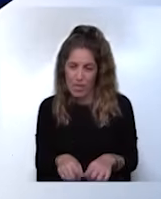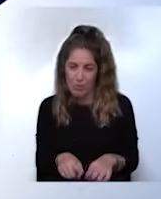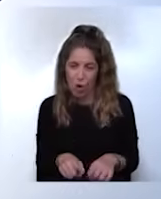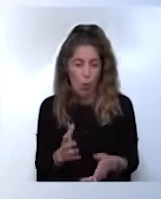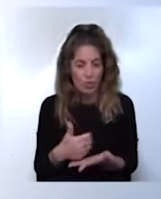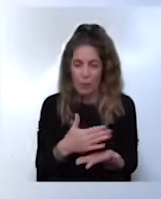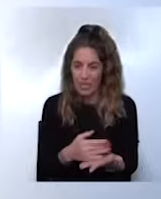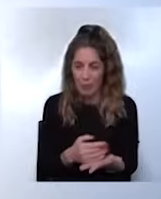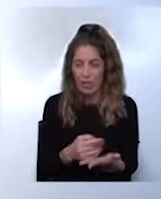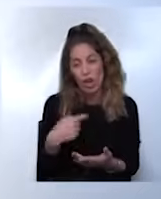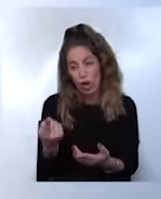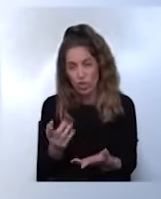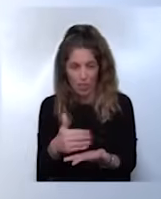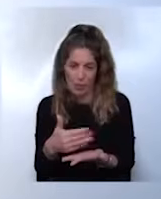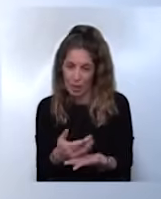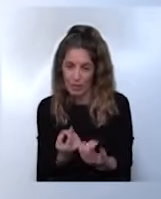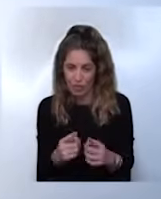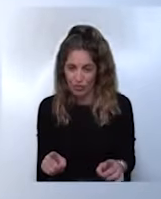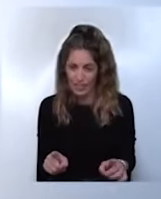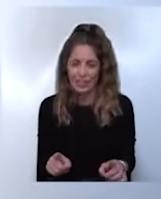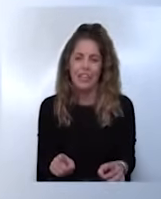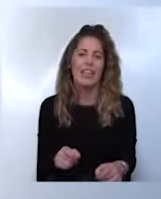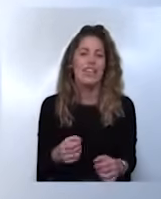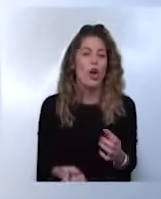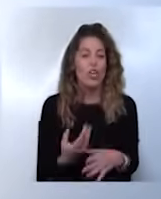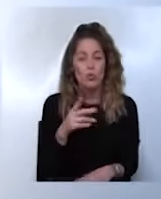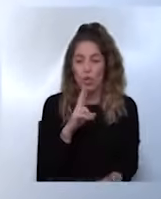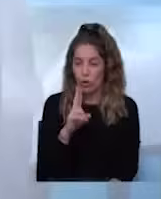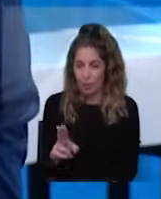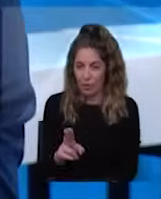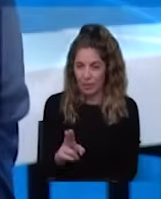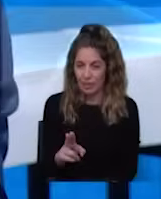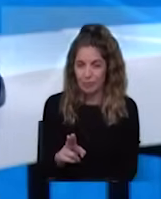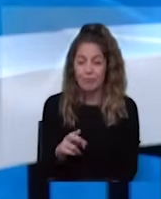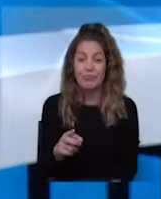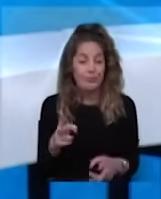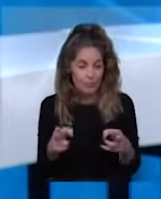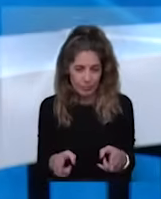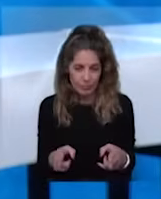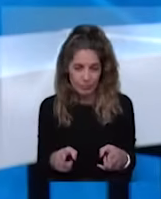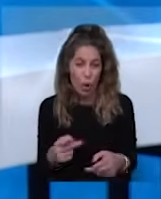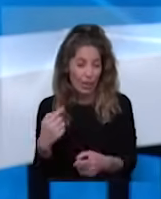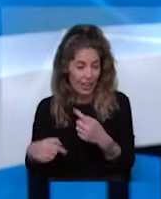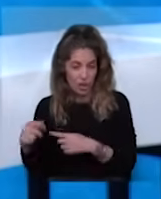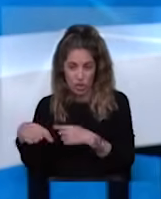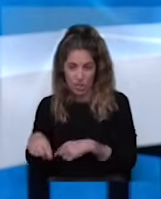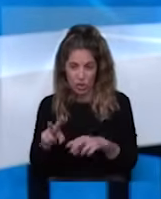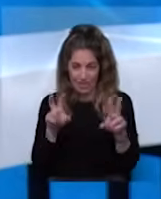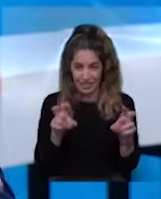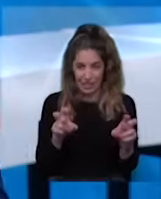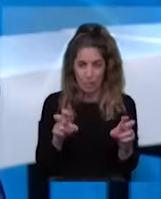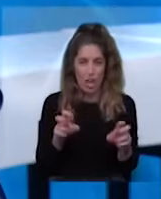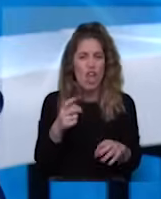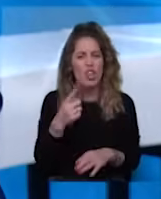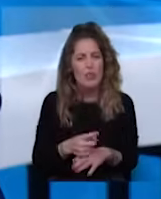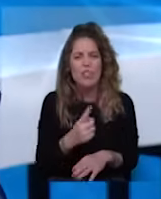departamento que el otro ahora Obviamente que se desprende de tus respuestas de que en este periodo hubo un retroceso en este tema no Debería